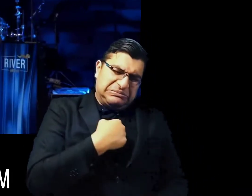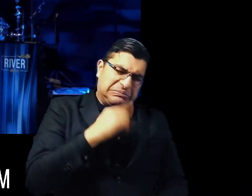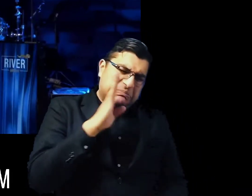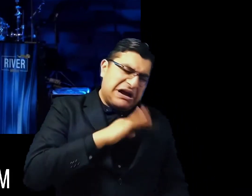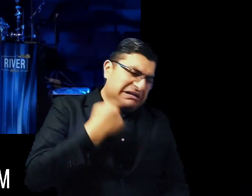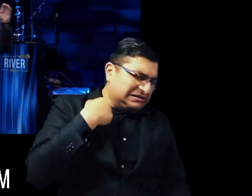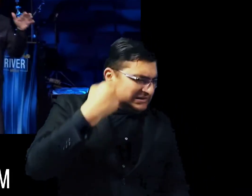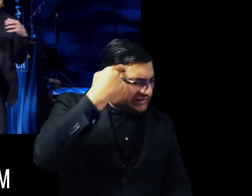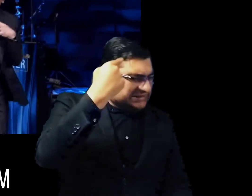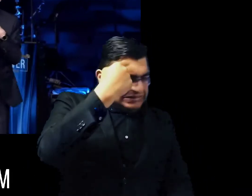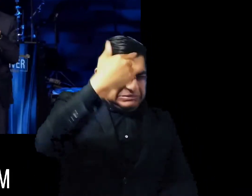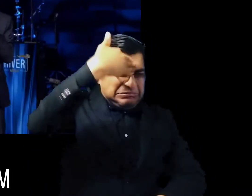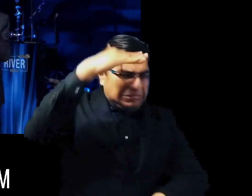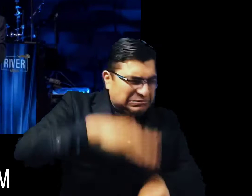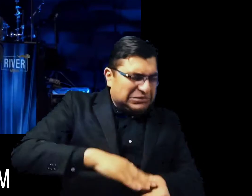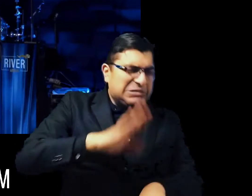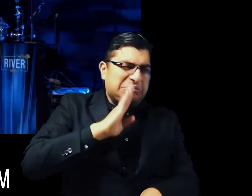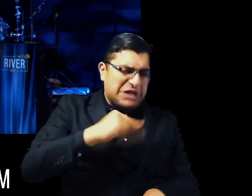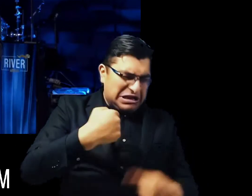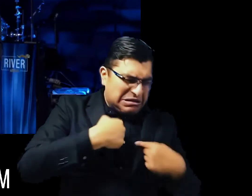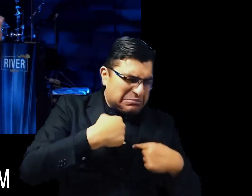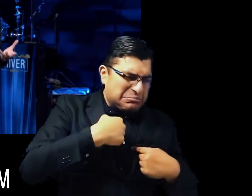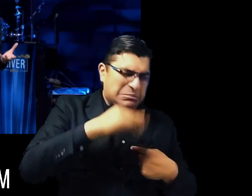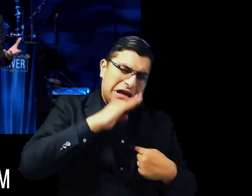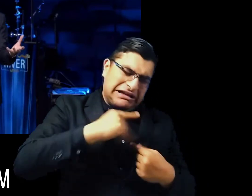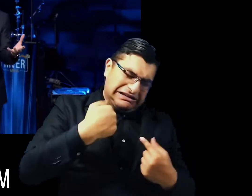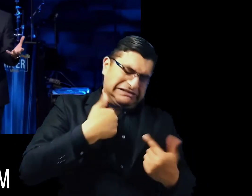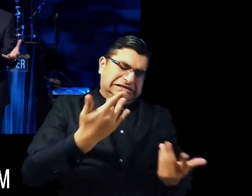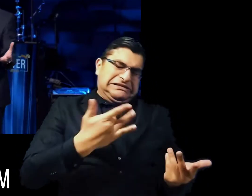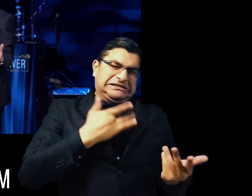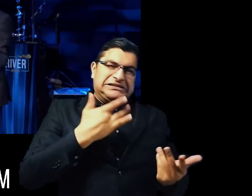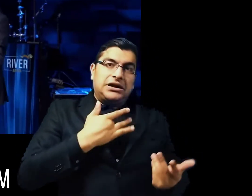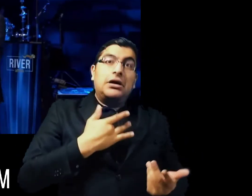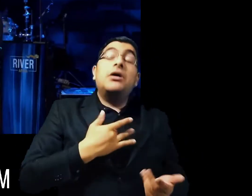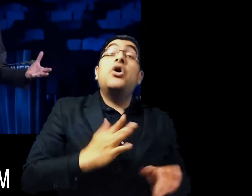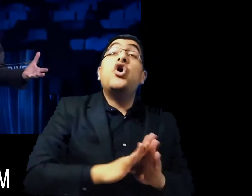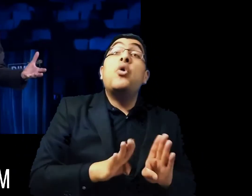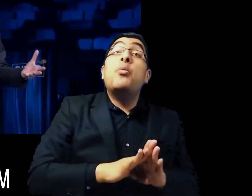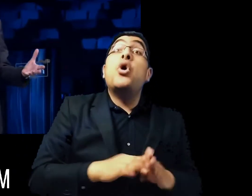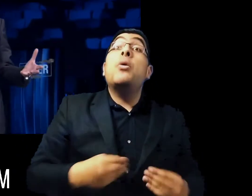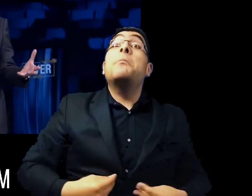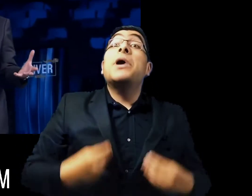pensé durante mucho tiempo que algo mal estaba conmigo, ¿qué vas a hacer con eso?